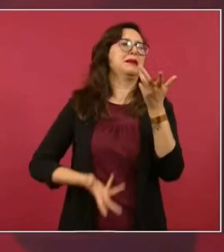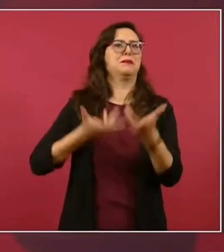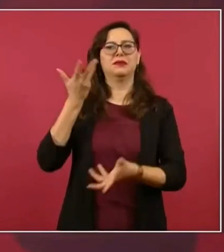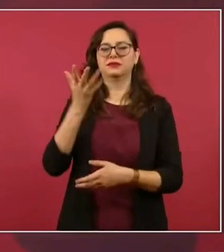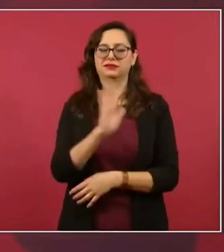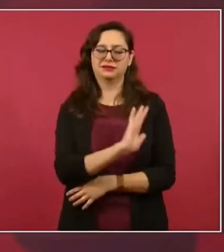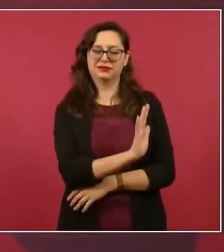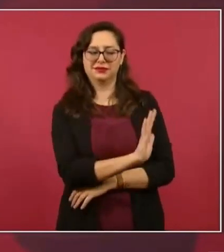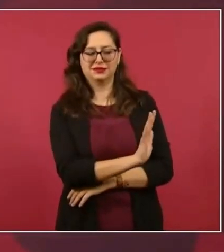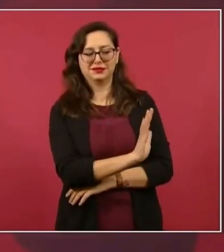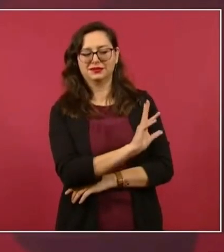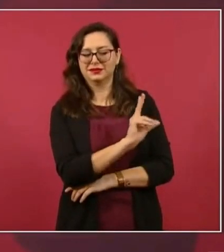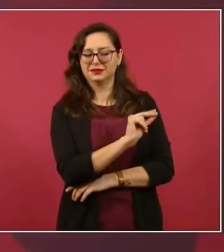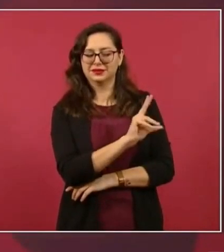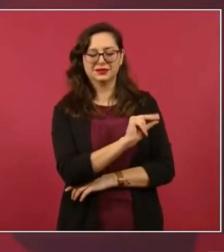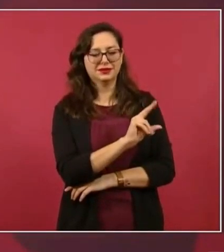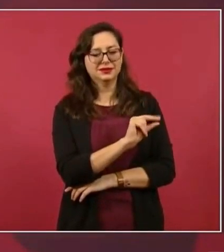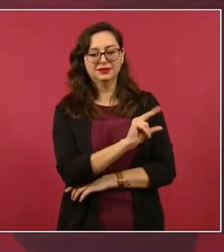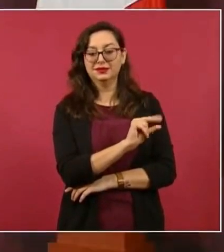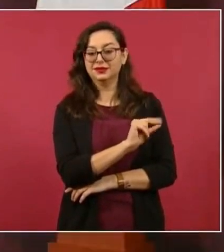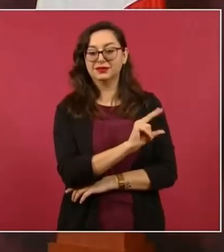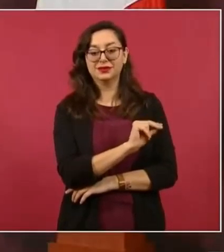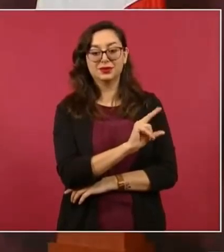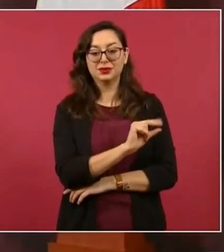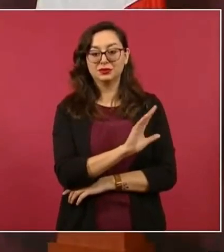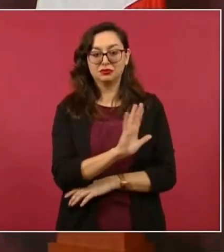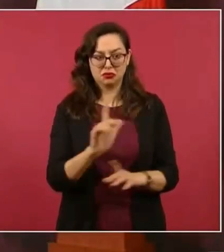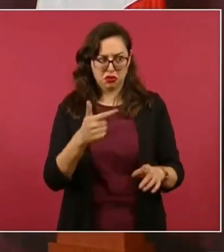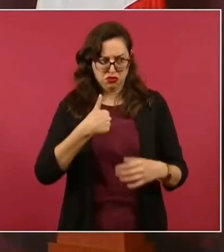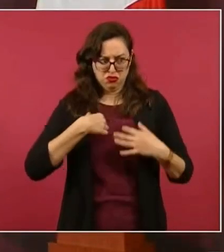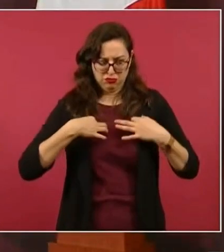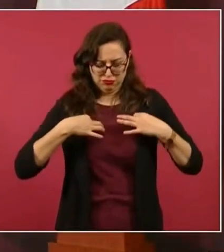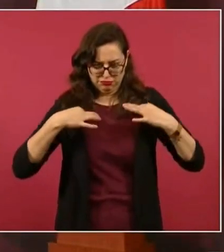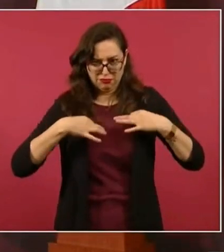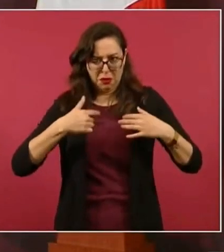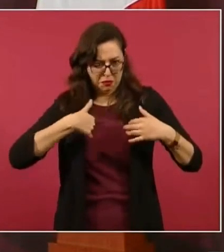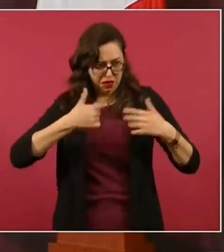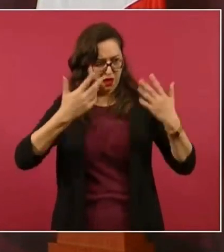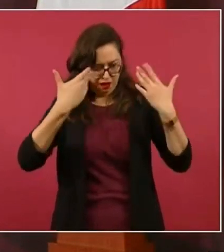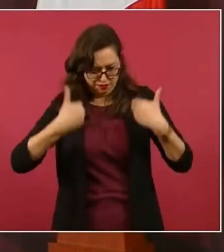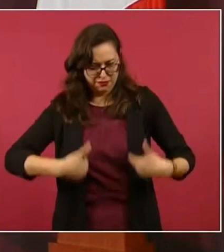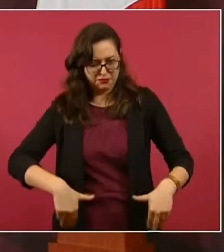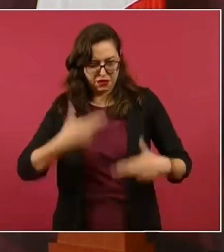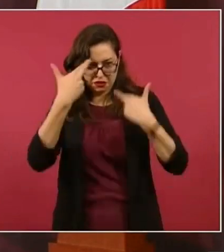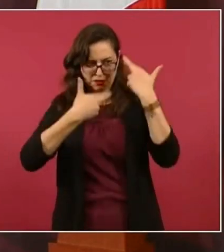Como dice coloquialmente, a mí que me revisen.